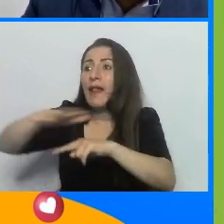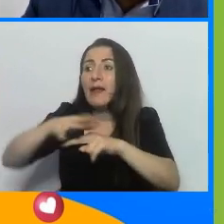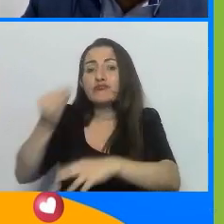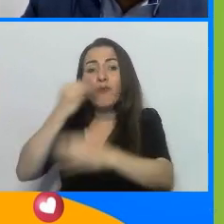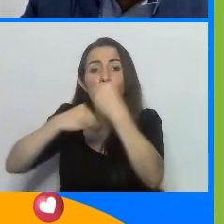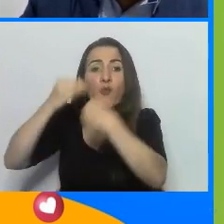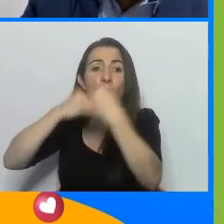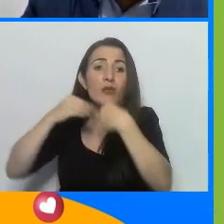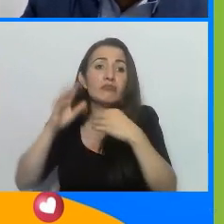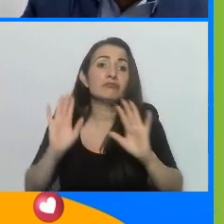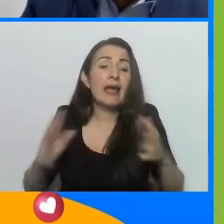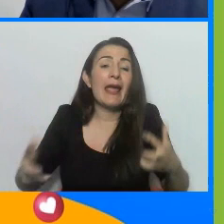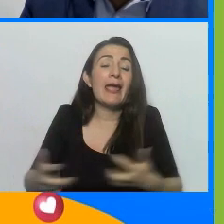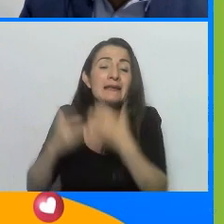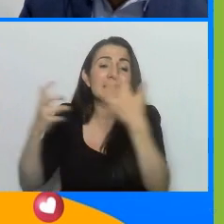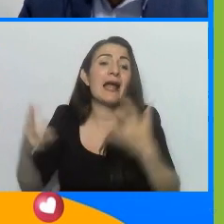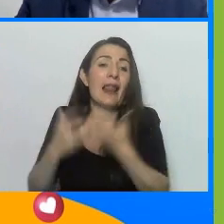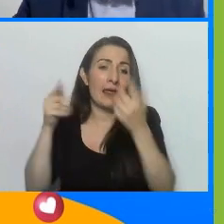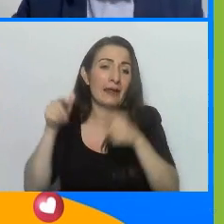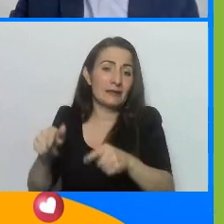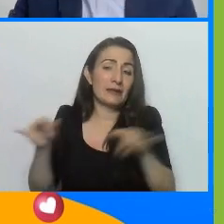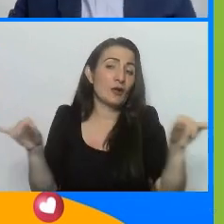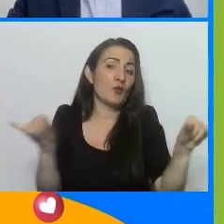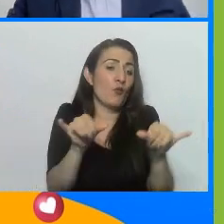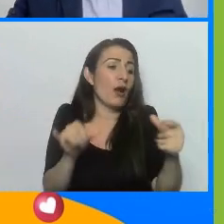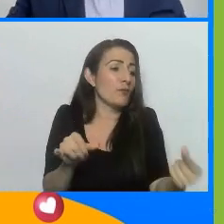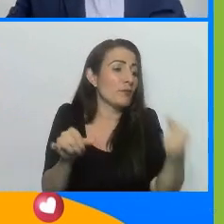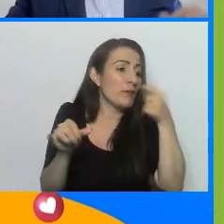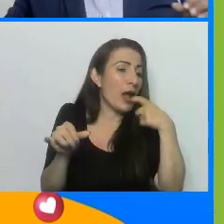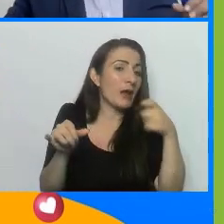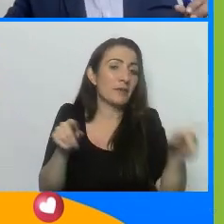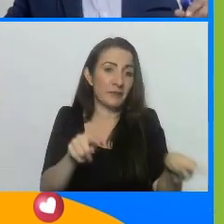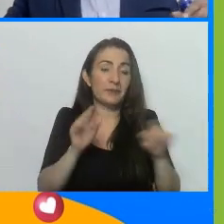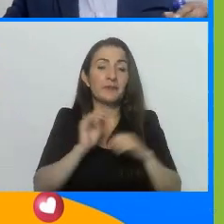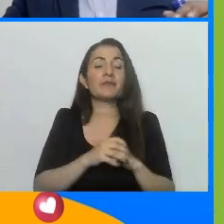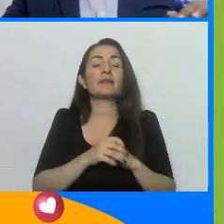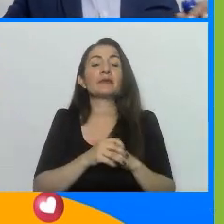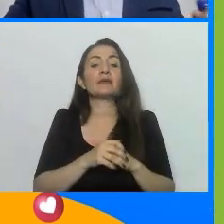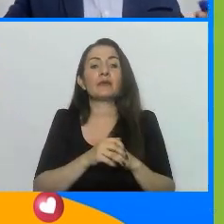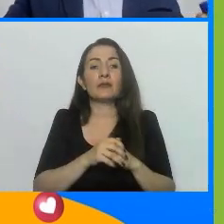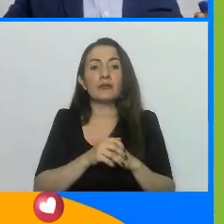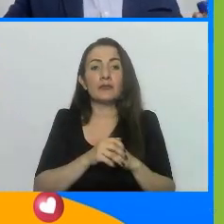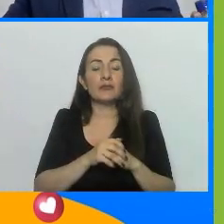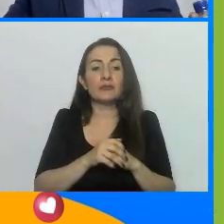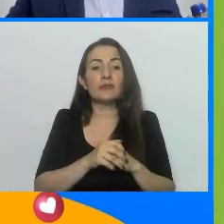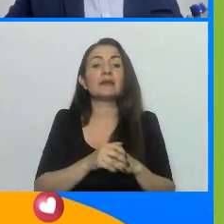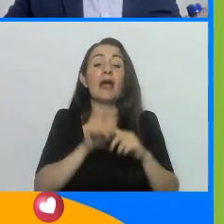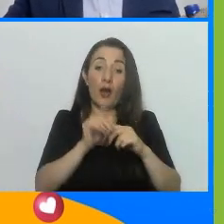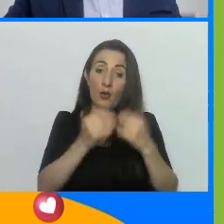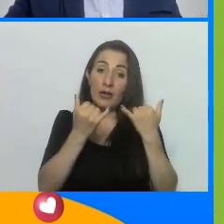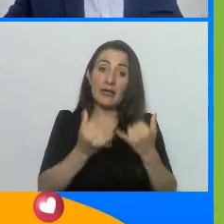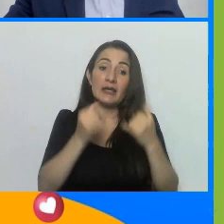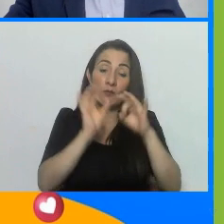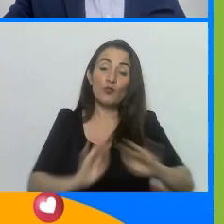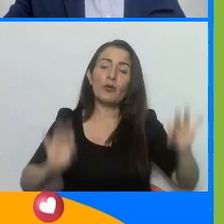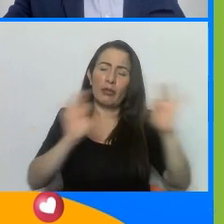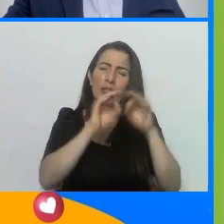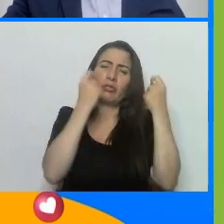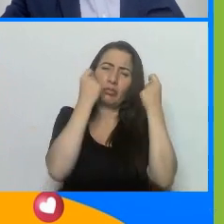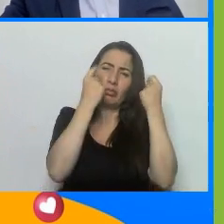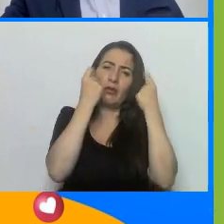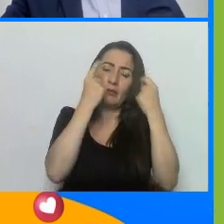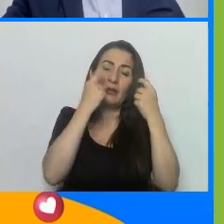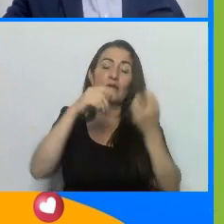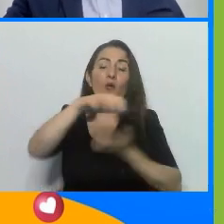por eso yo les digo que todo esto es fundamental. Y aquí, es esencial, por eso entender que